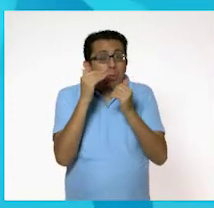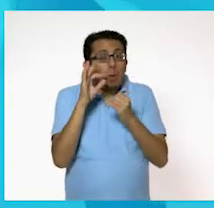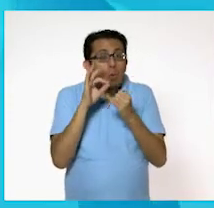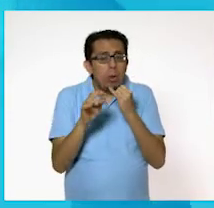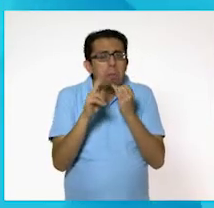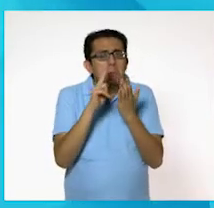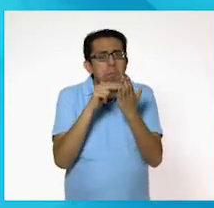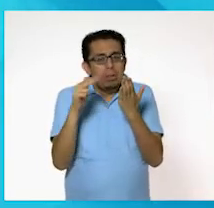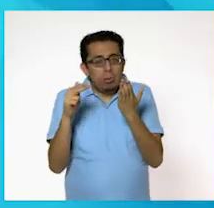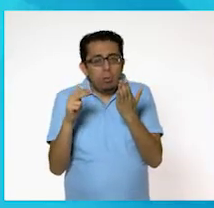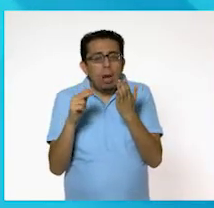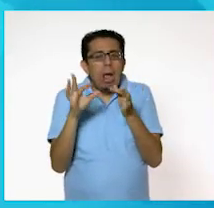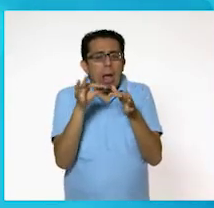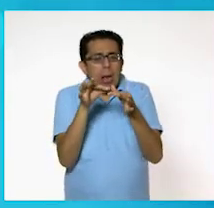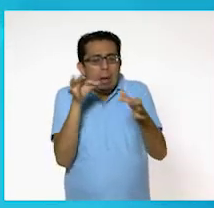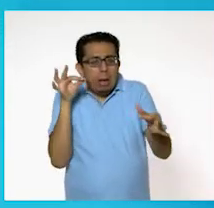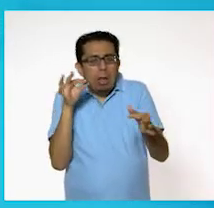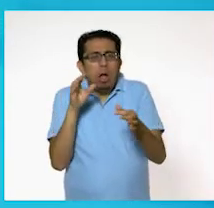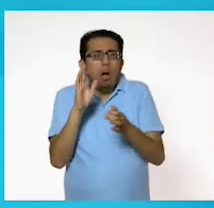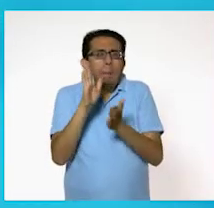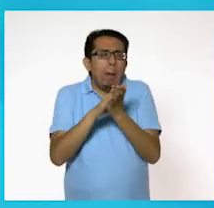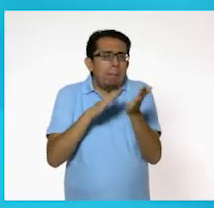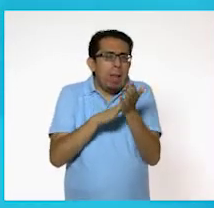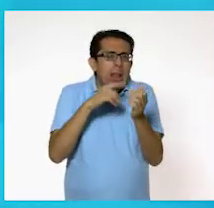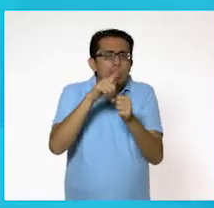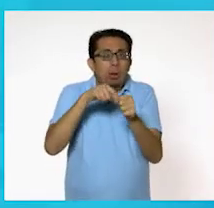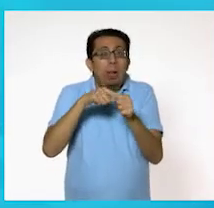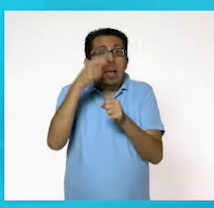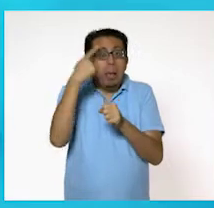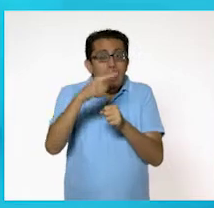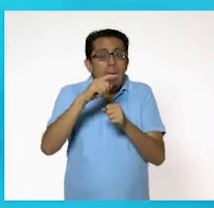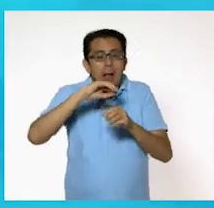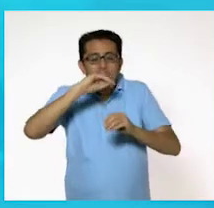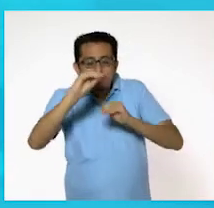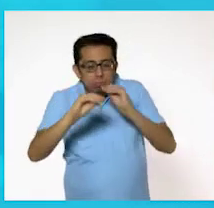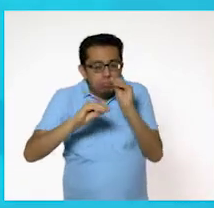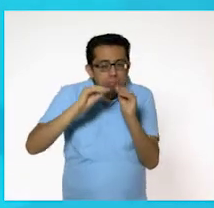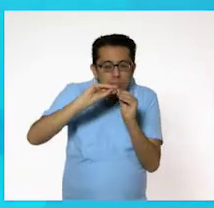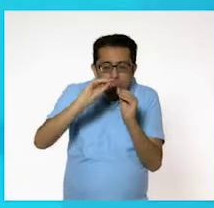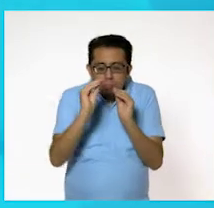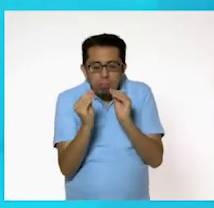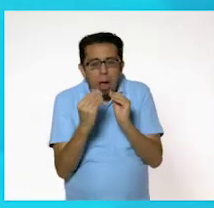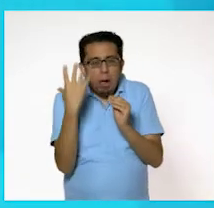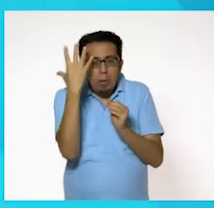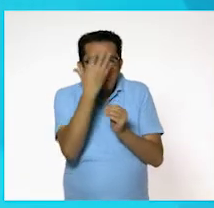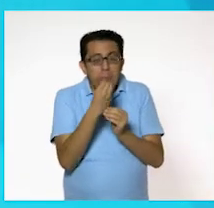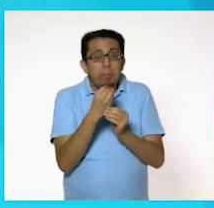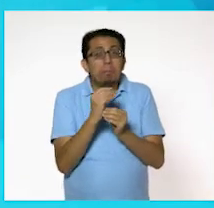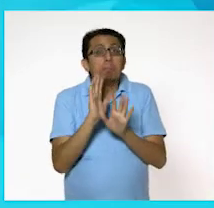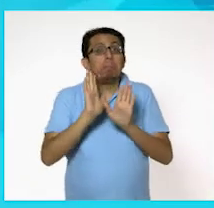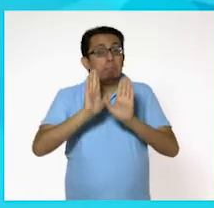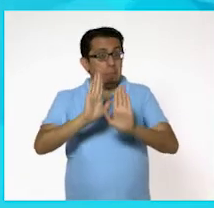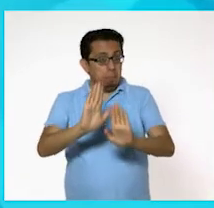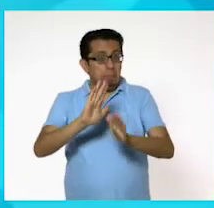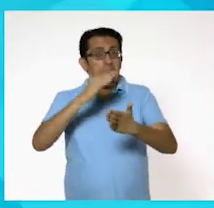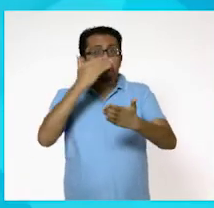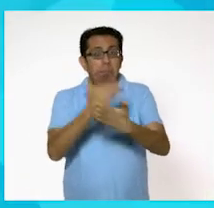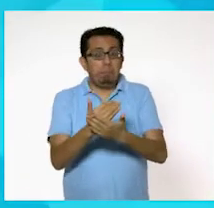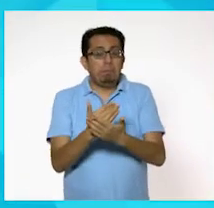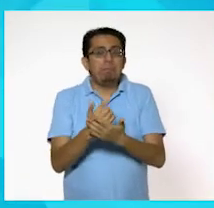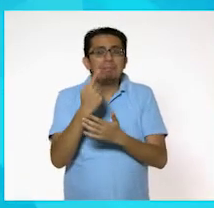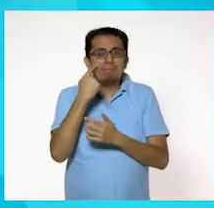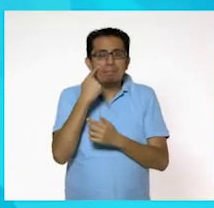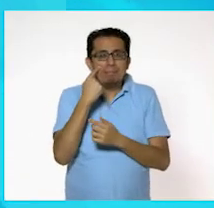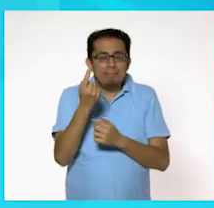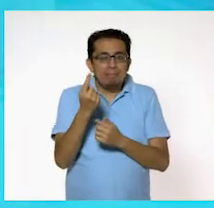pintura, listón o papel de colores para decorar. ¡Alto ahí! Mira,